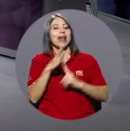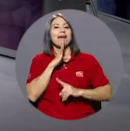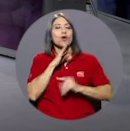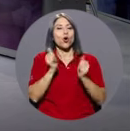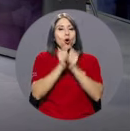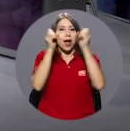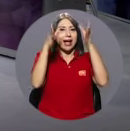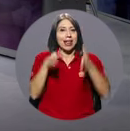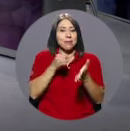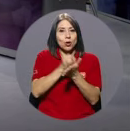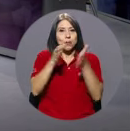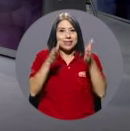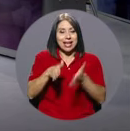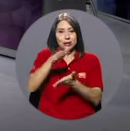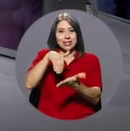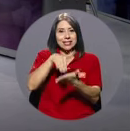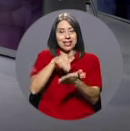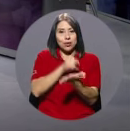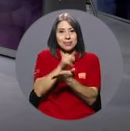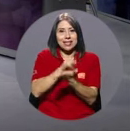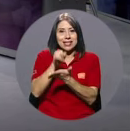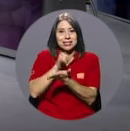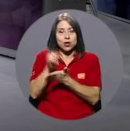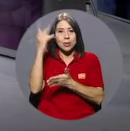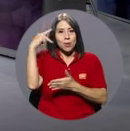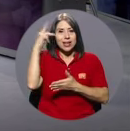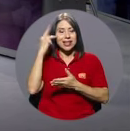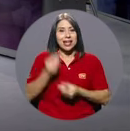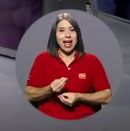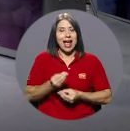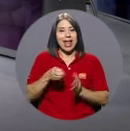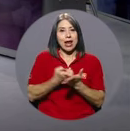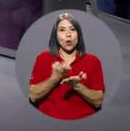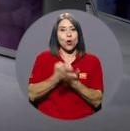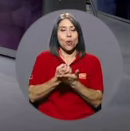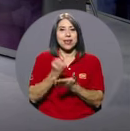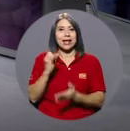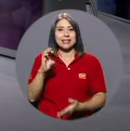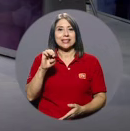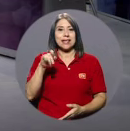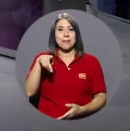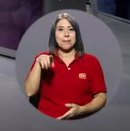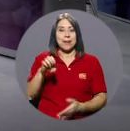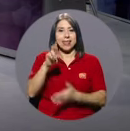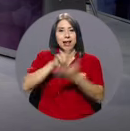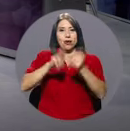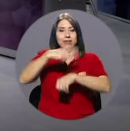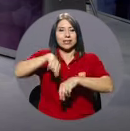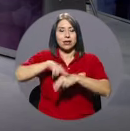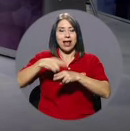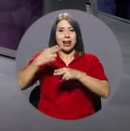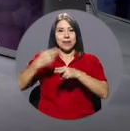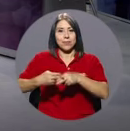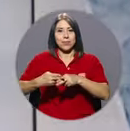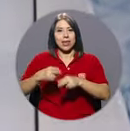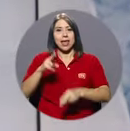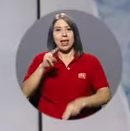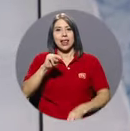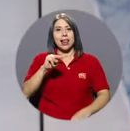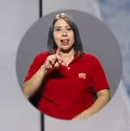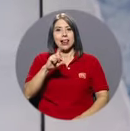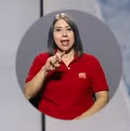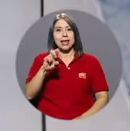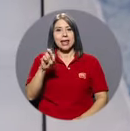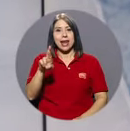el académico e investigador del Centro de Investigación en Política Económica, CIMPE, de la Universidad Nacional, Leiner Vargas,